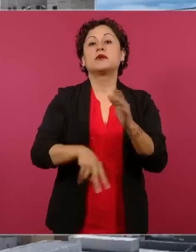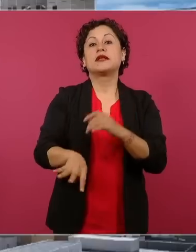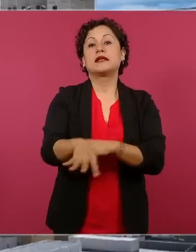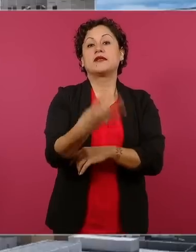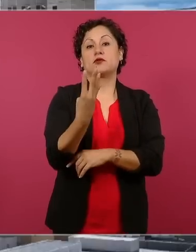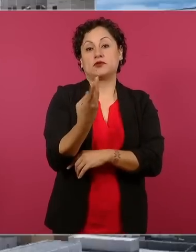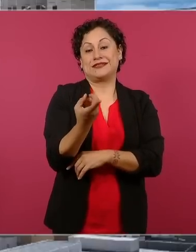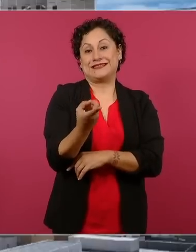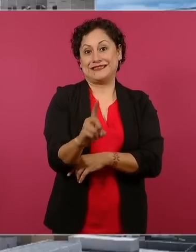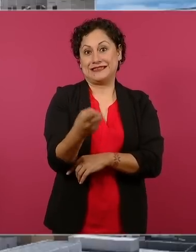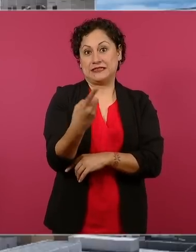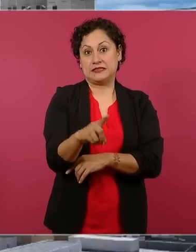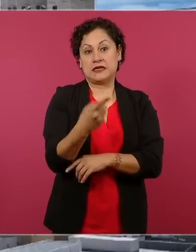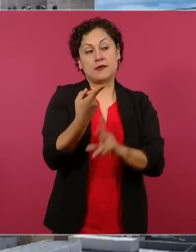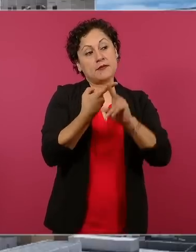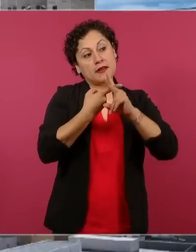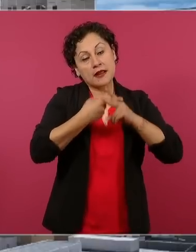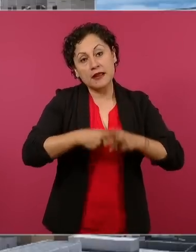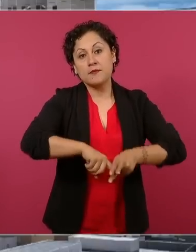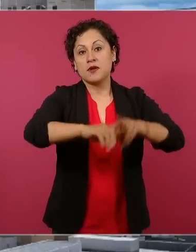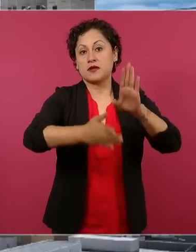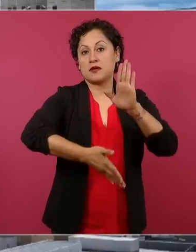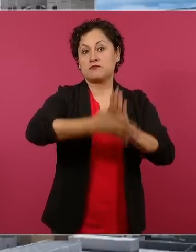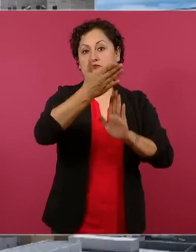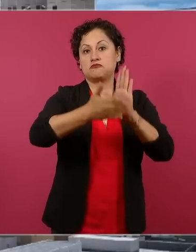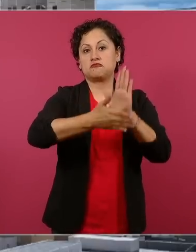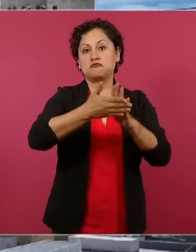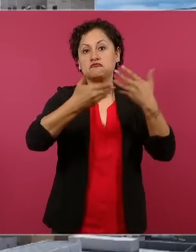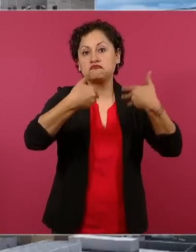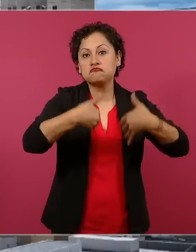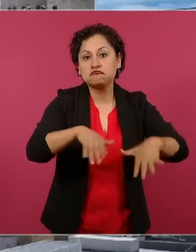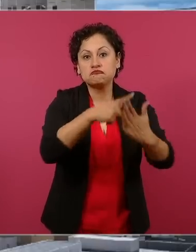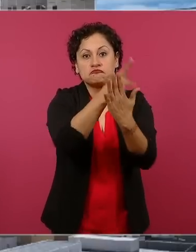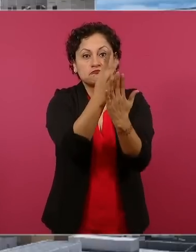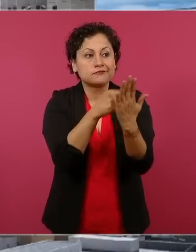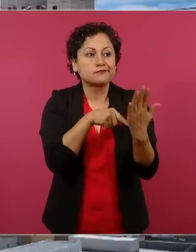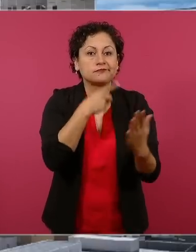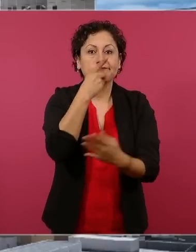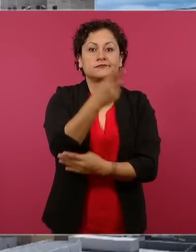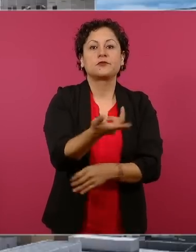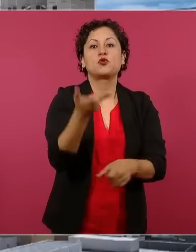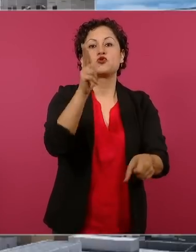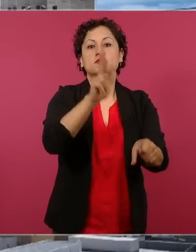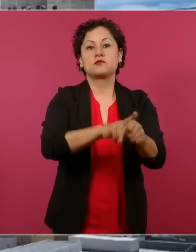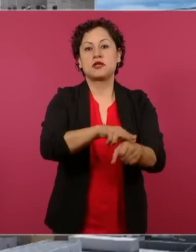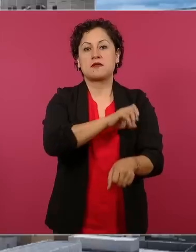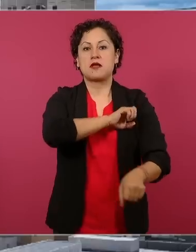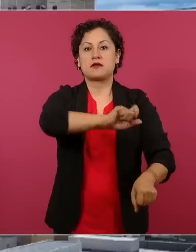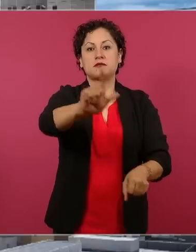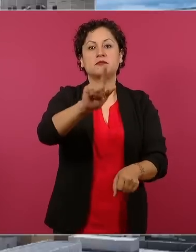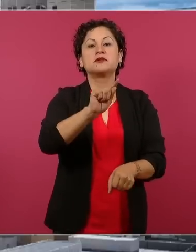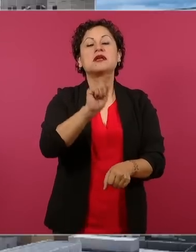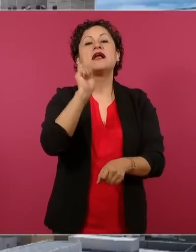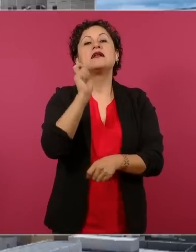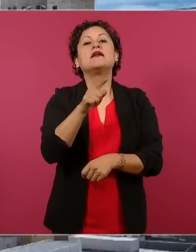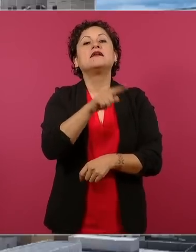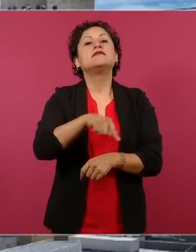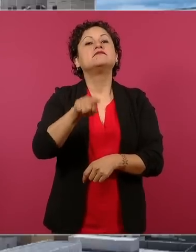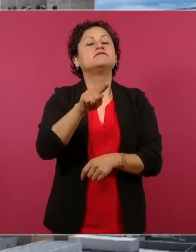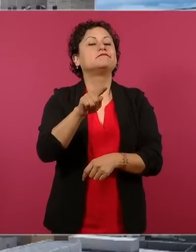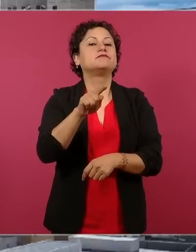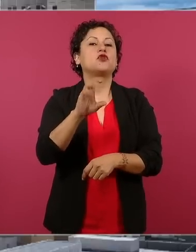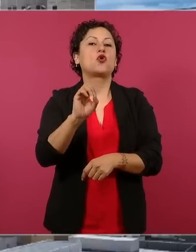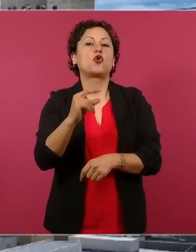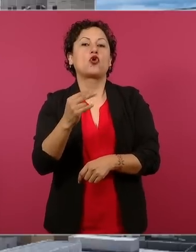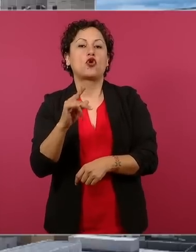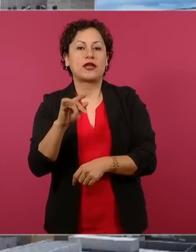una primera piedra para la construcción de lo que sería un hospital de especialidades con unidad de oncología de la